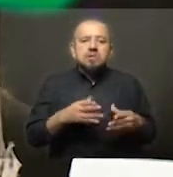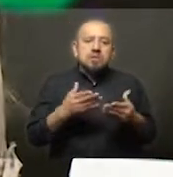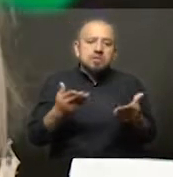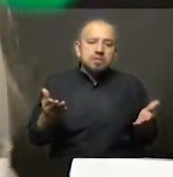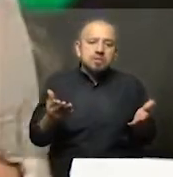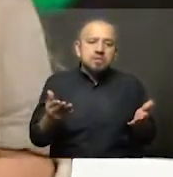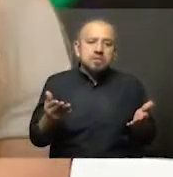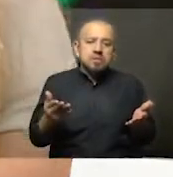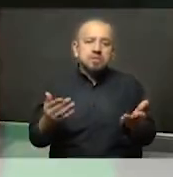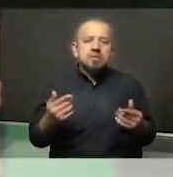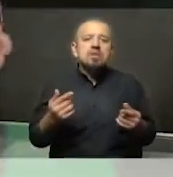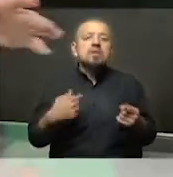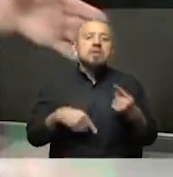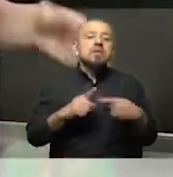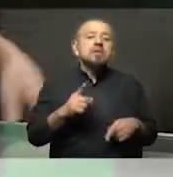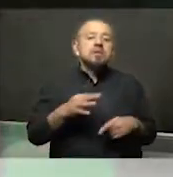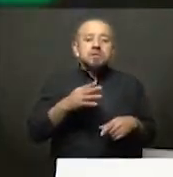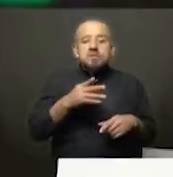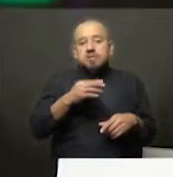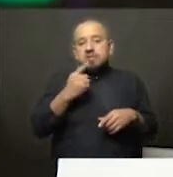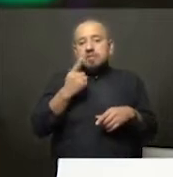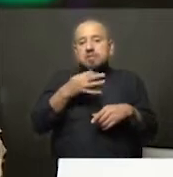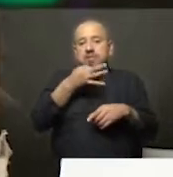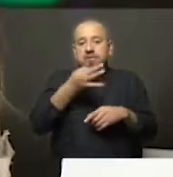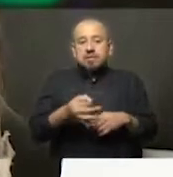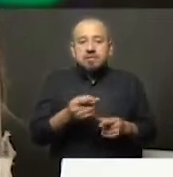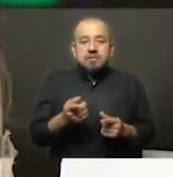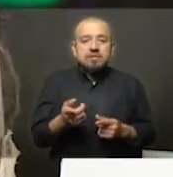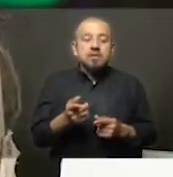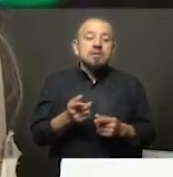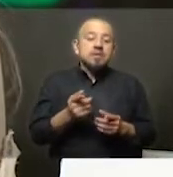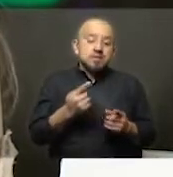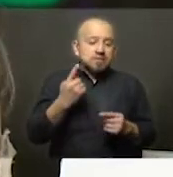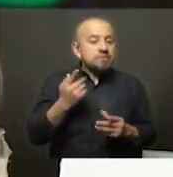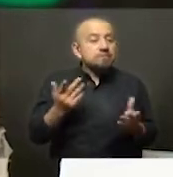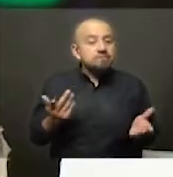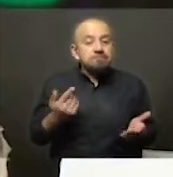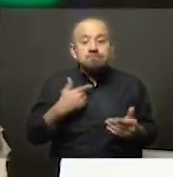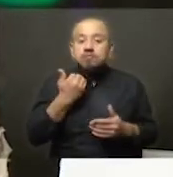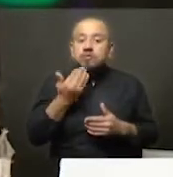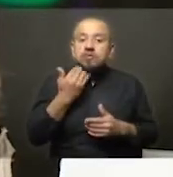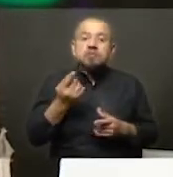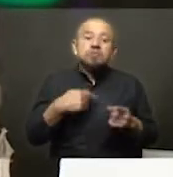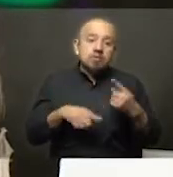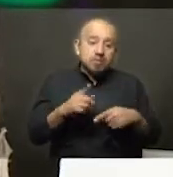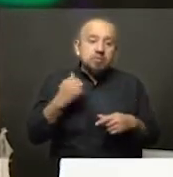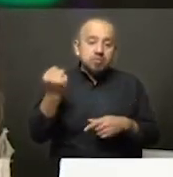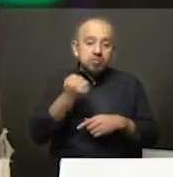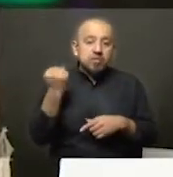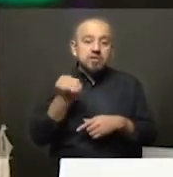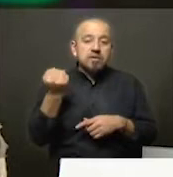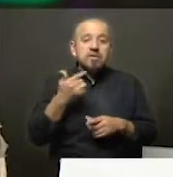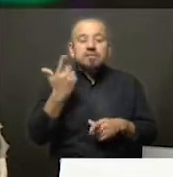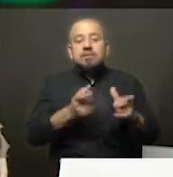no querés ir Primero me dijo todo eso y está como Wow No entonces si yo no sé si vas a querer pero viste que es muy importante para